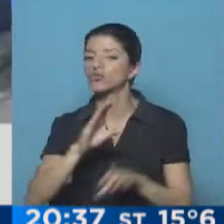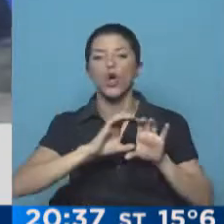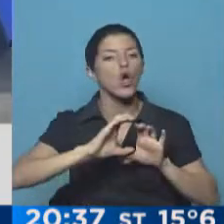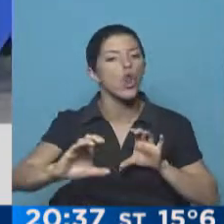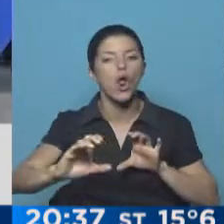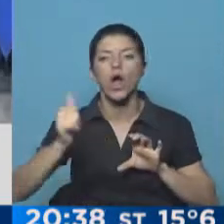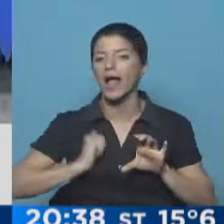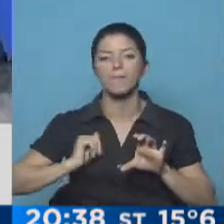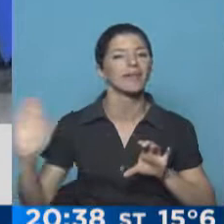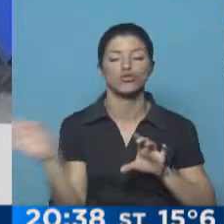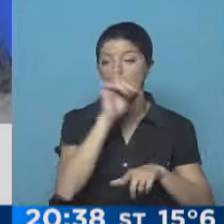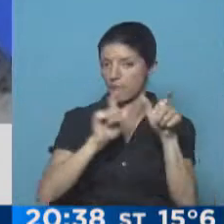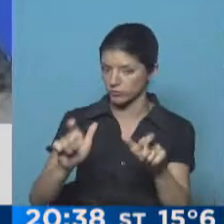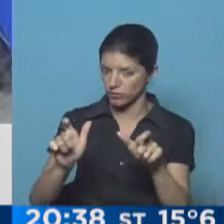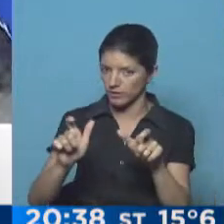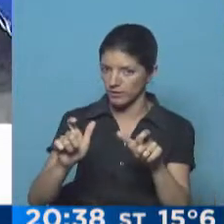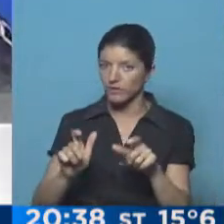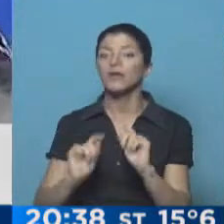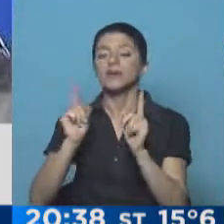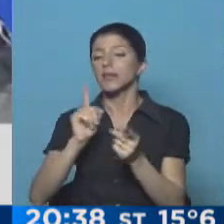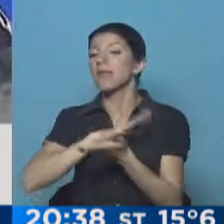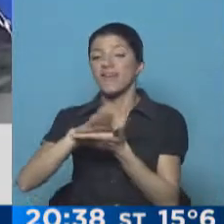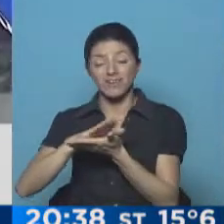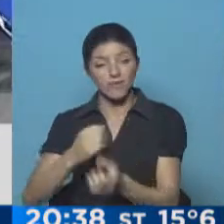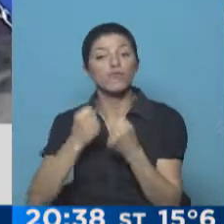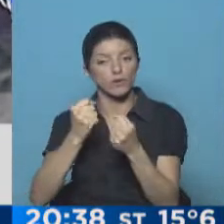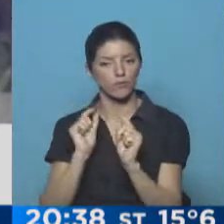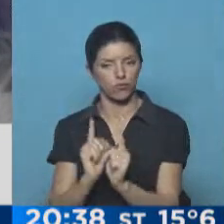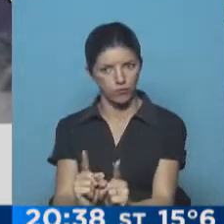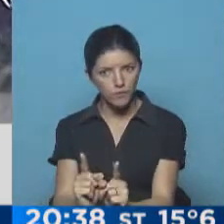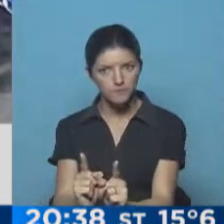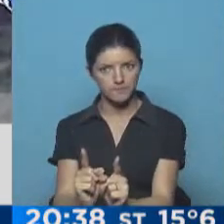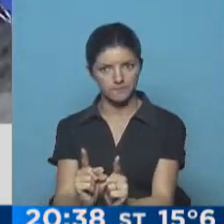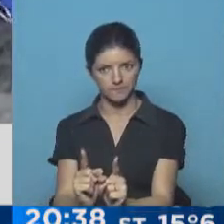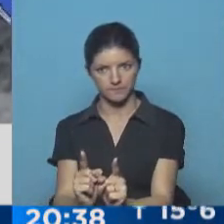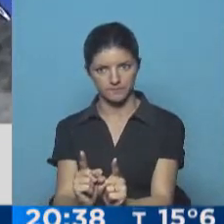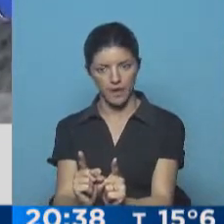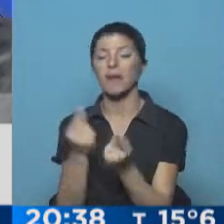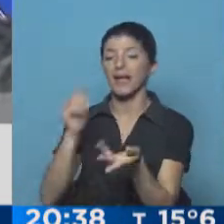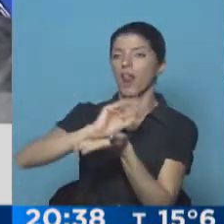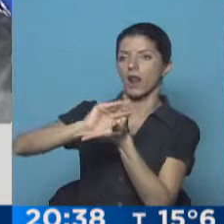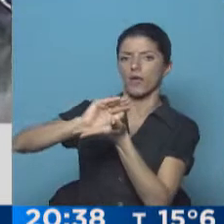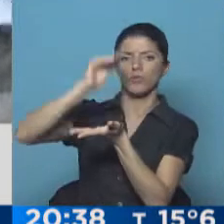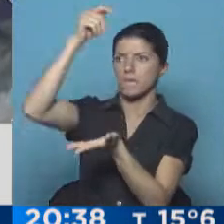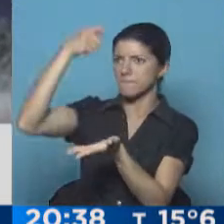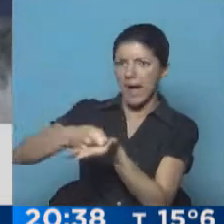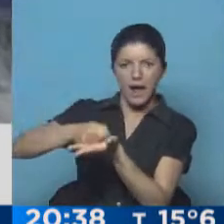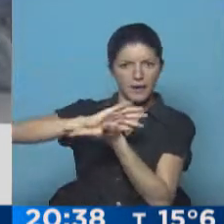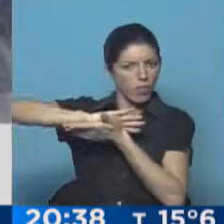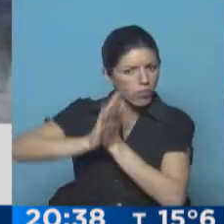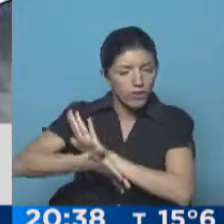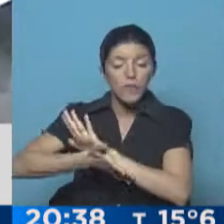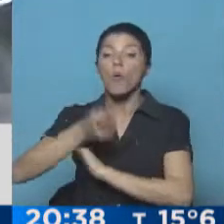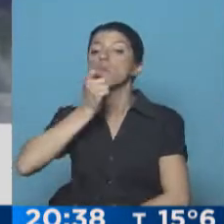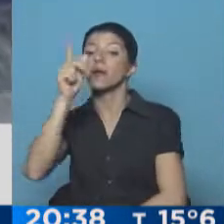país y manteniendo pilares fundamentales, que es consumo interno y desendeudamiento. Y el Papa Francisco